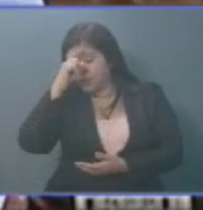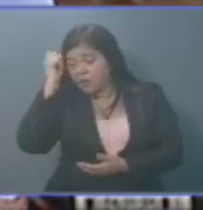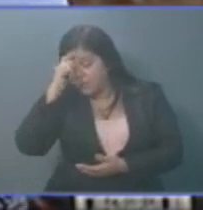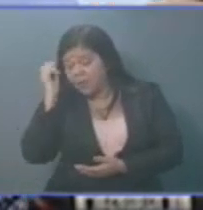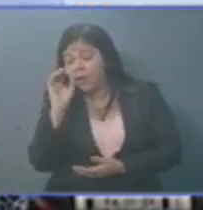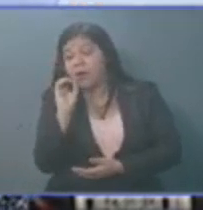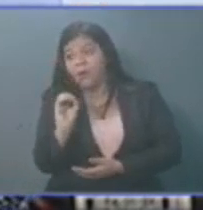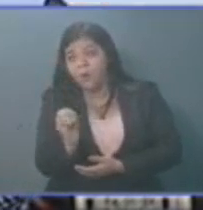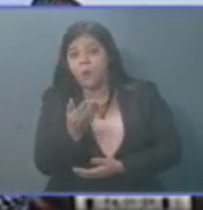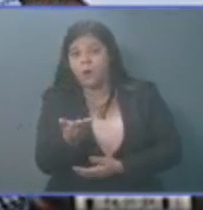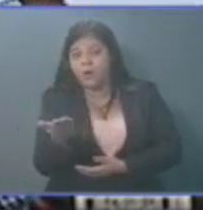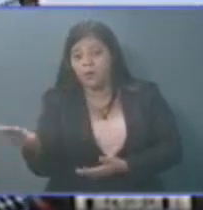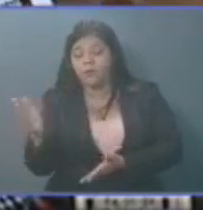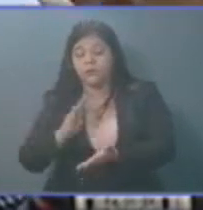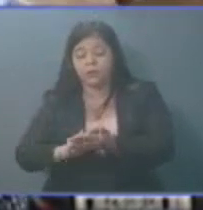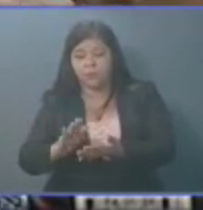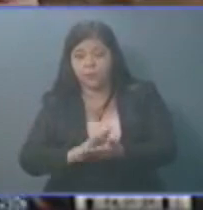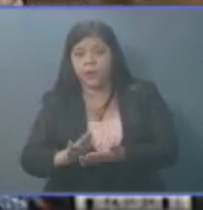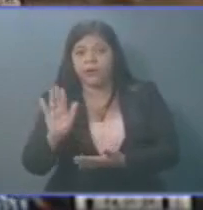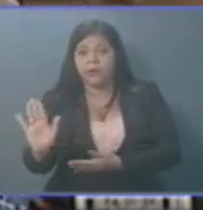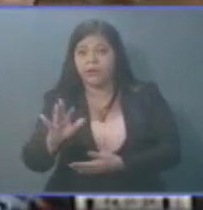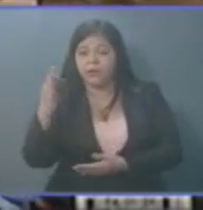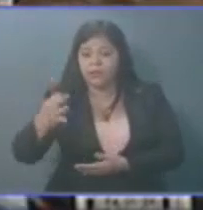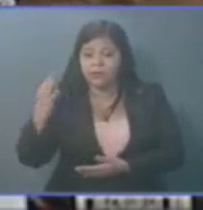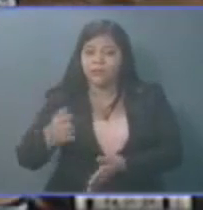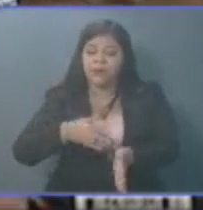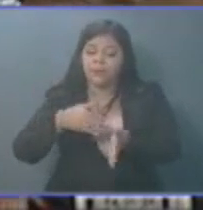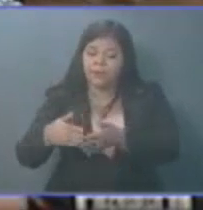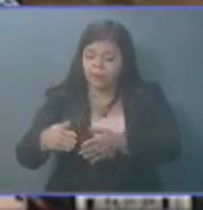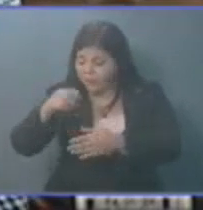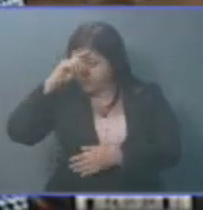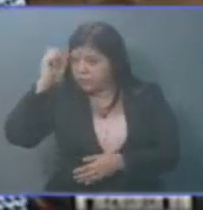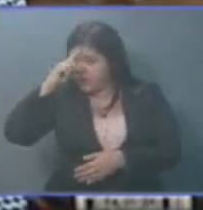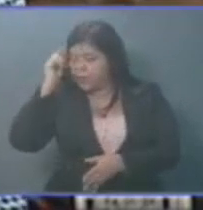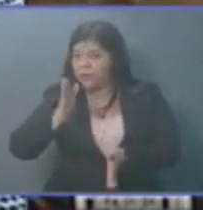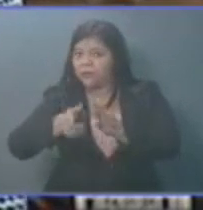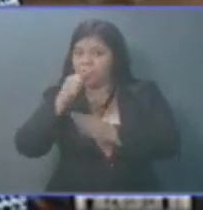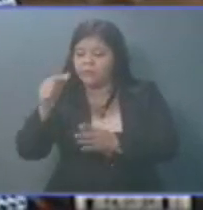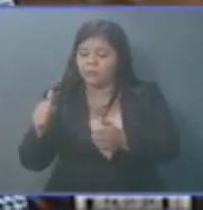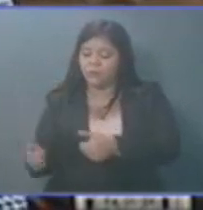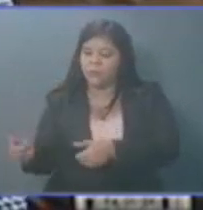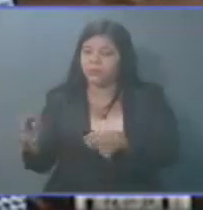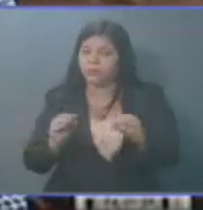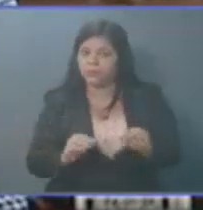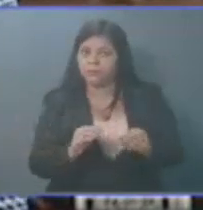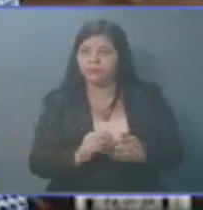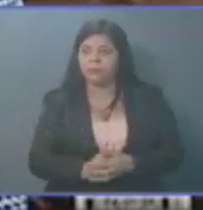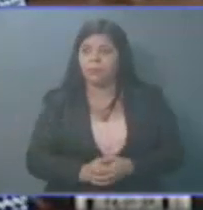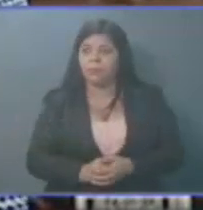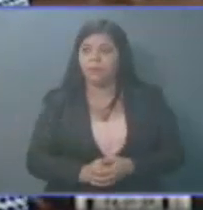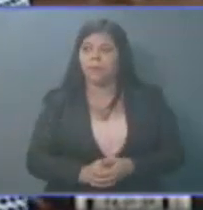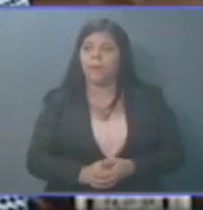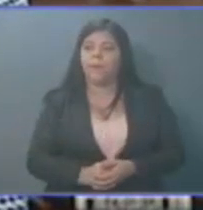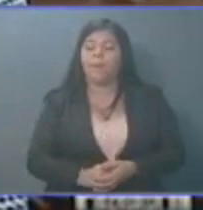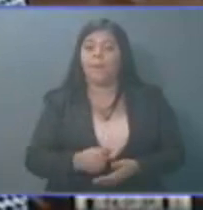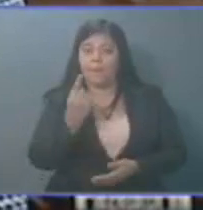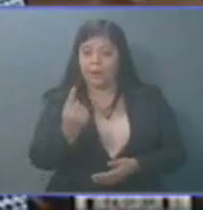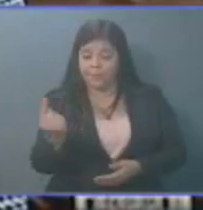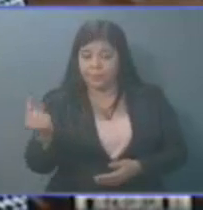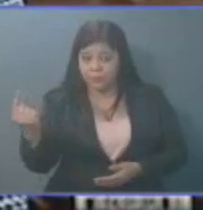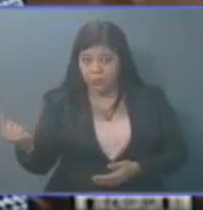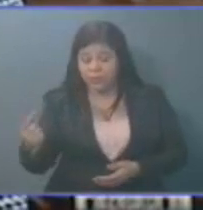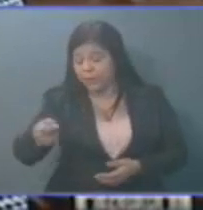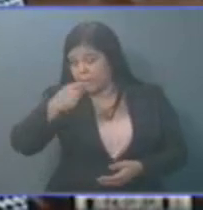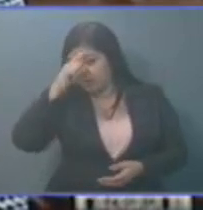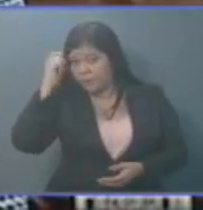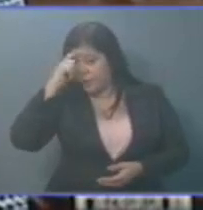necesarias para la puesta en marcha del Instituto Administrador. Al personal de la